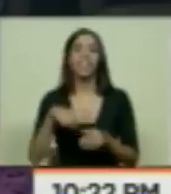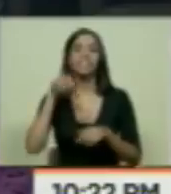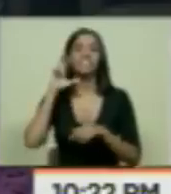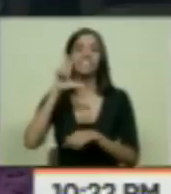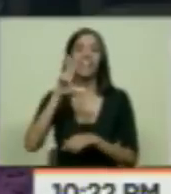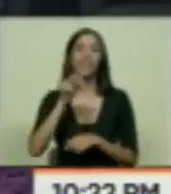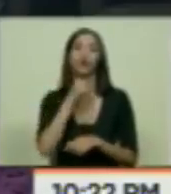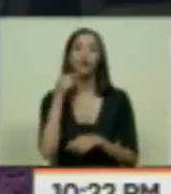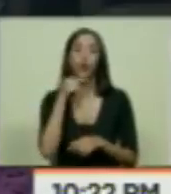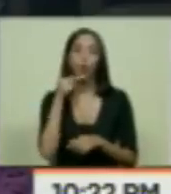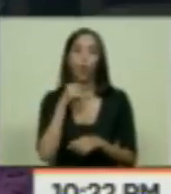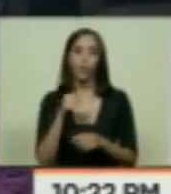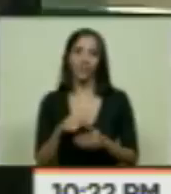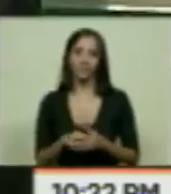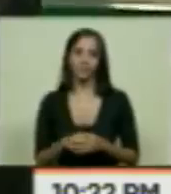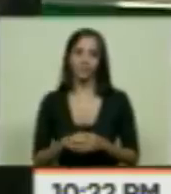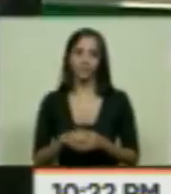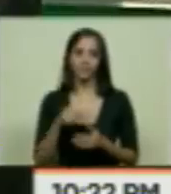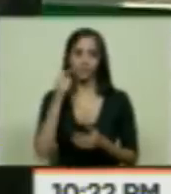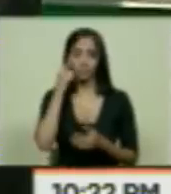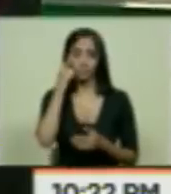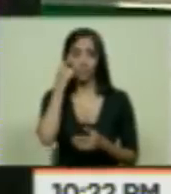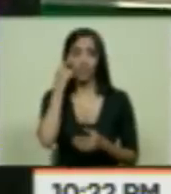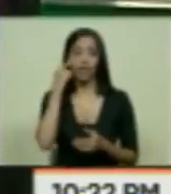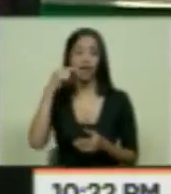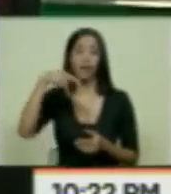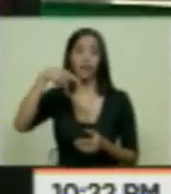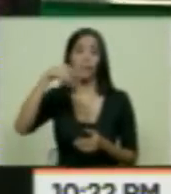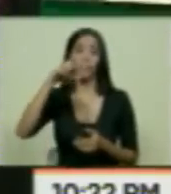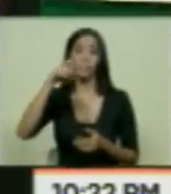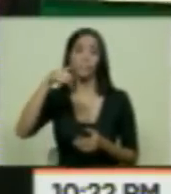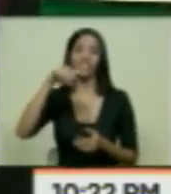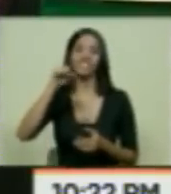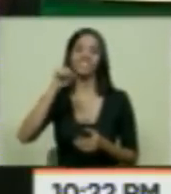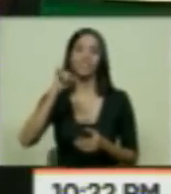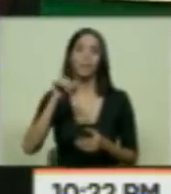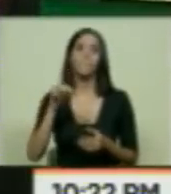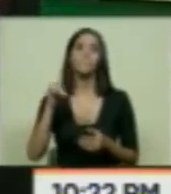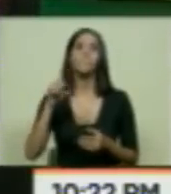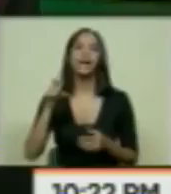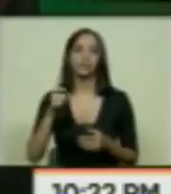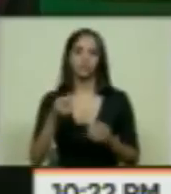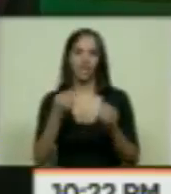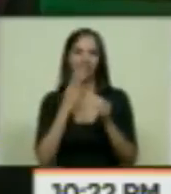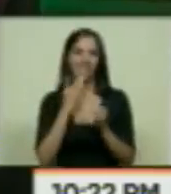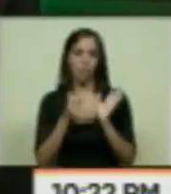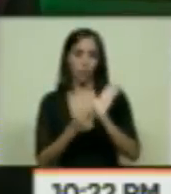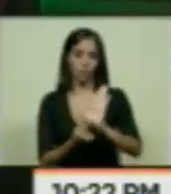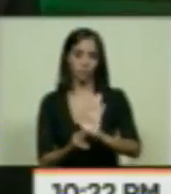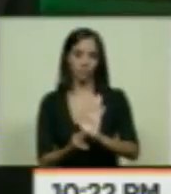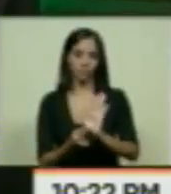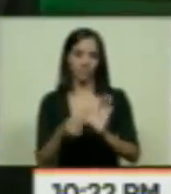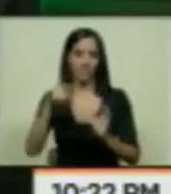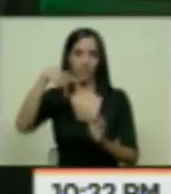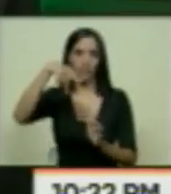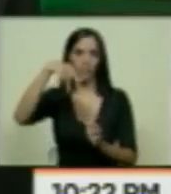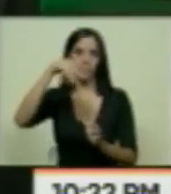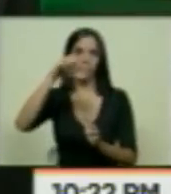2018, Agustino Chotorena. Pepsi Max. Vamos a utilizar este ejemplo, por favor. Pepsi Max.